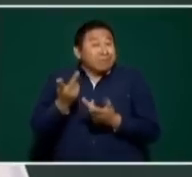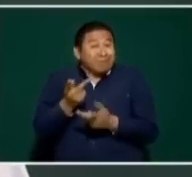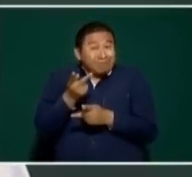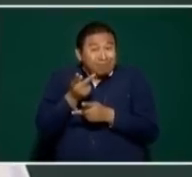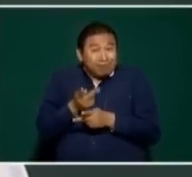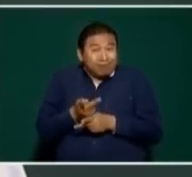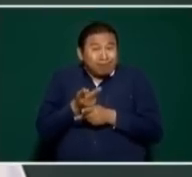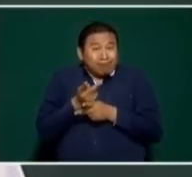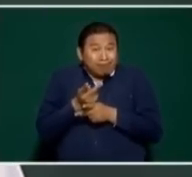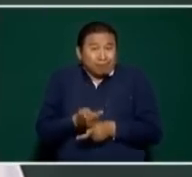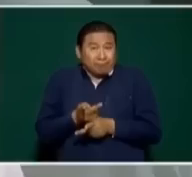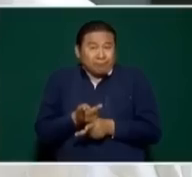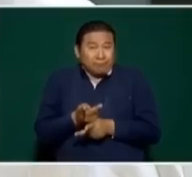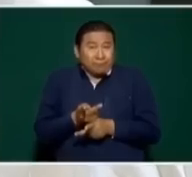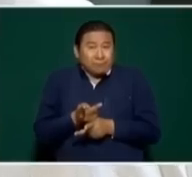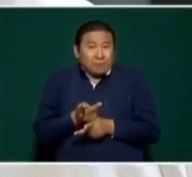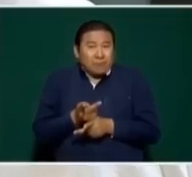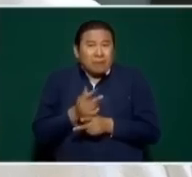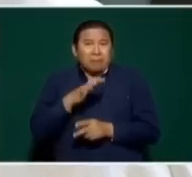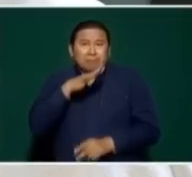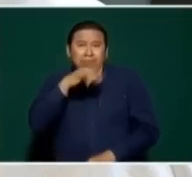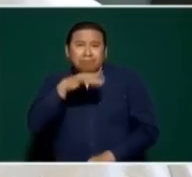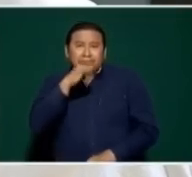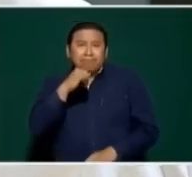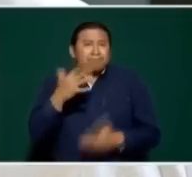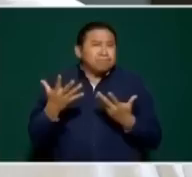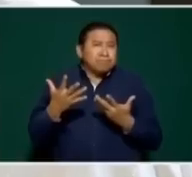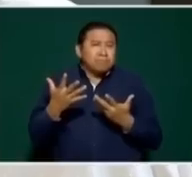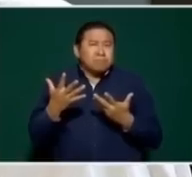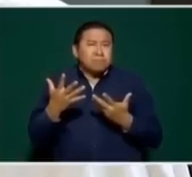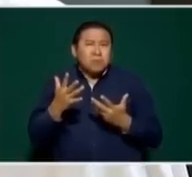tolerancia en corrupción? ¿No va a haber